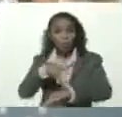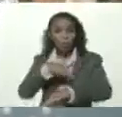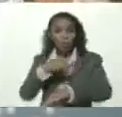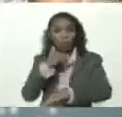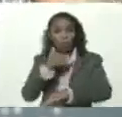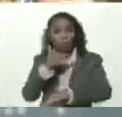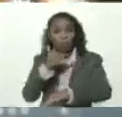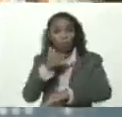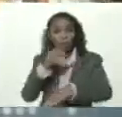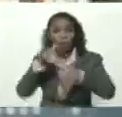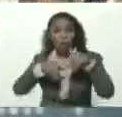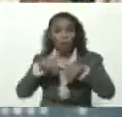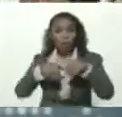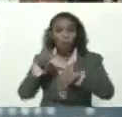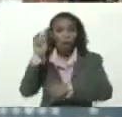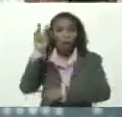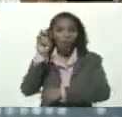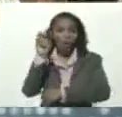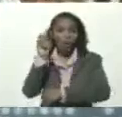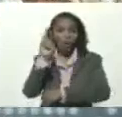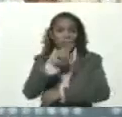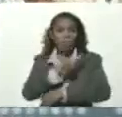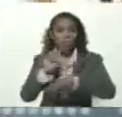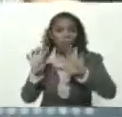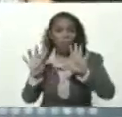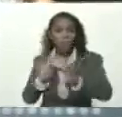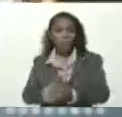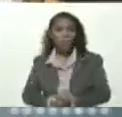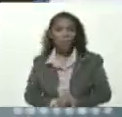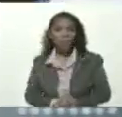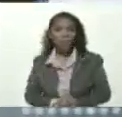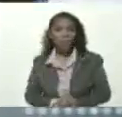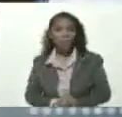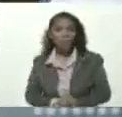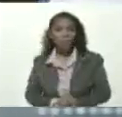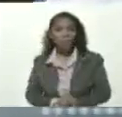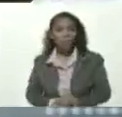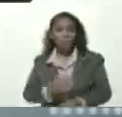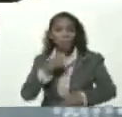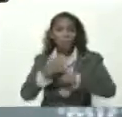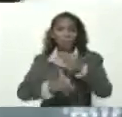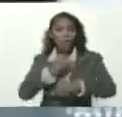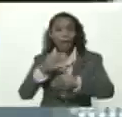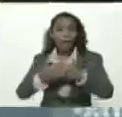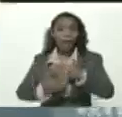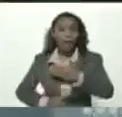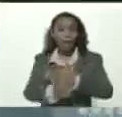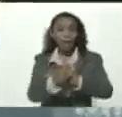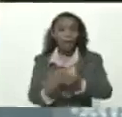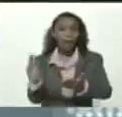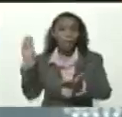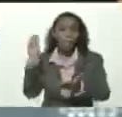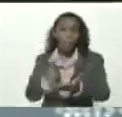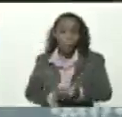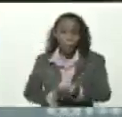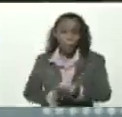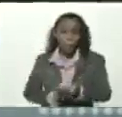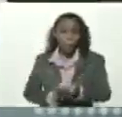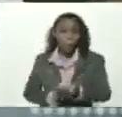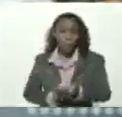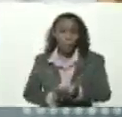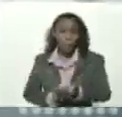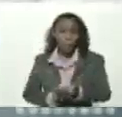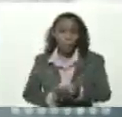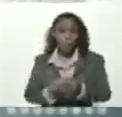el viernes 19 se lleva adelante el proceso de instalación de las